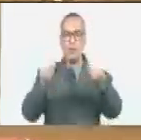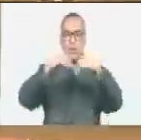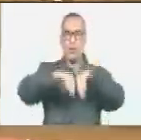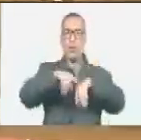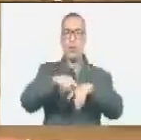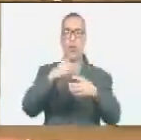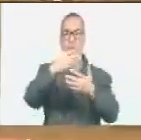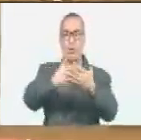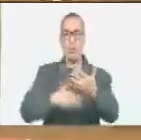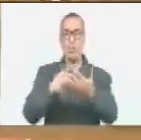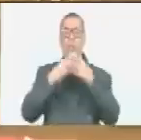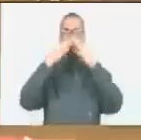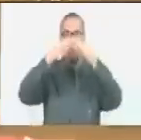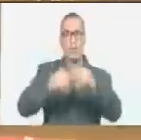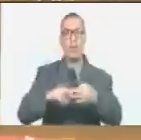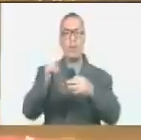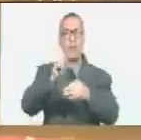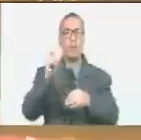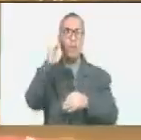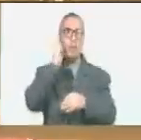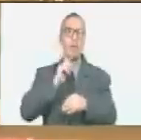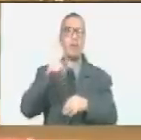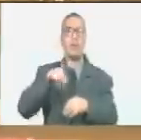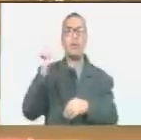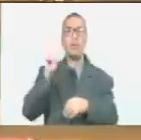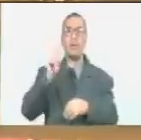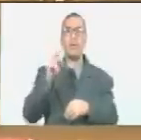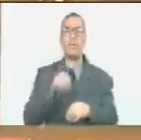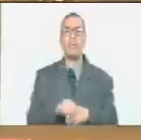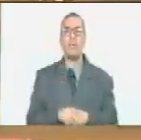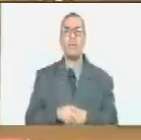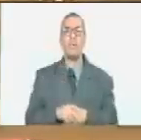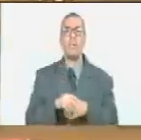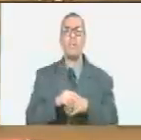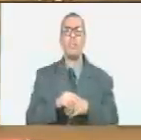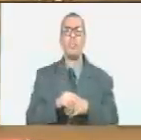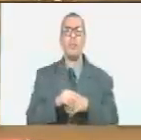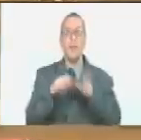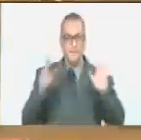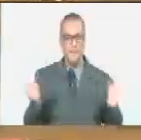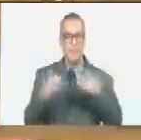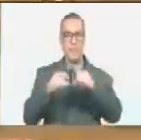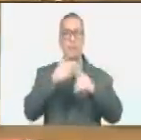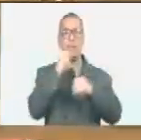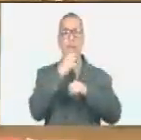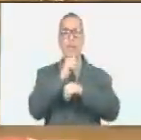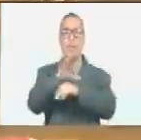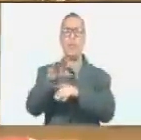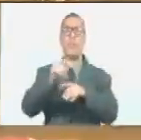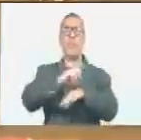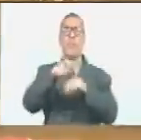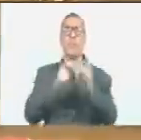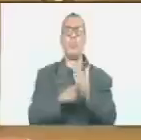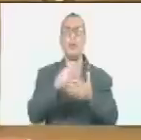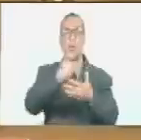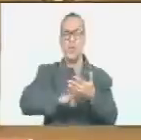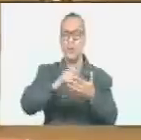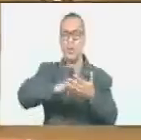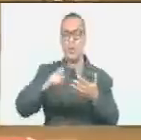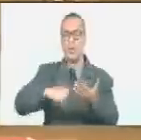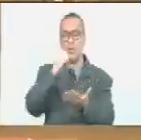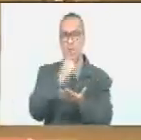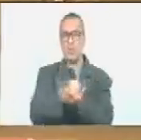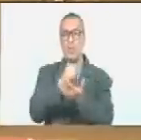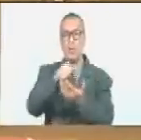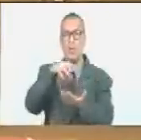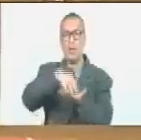acuerdo en Gaceta Oficial de la República Bolivariana de Venezuela, dar máxima difusión del mismo. Dado, firmado y sellado